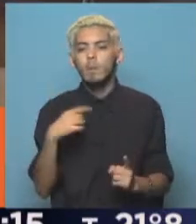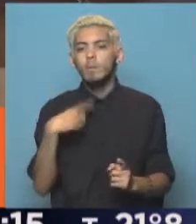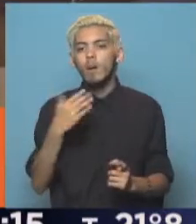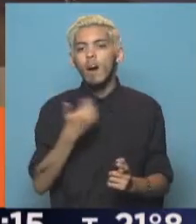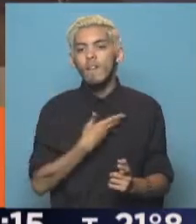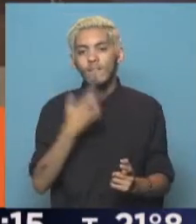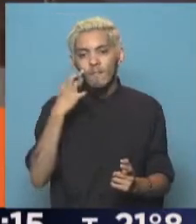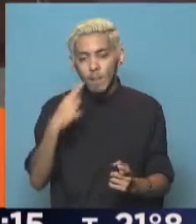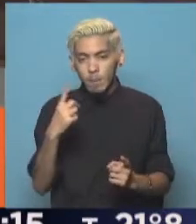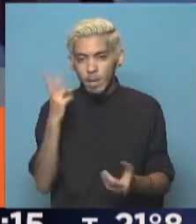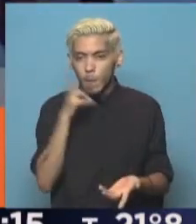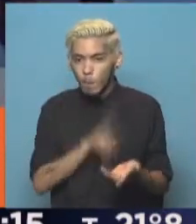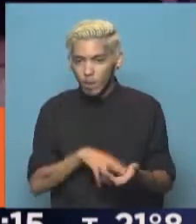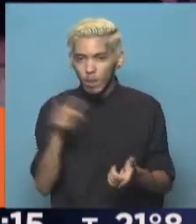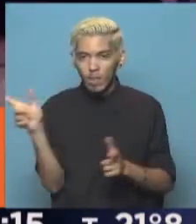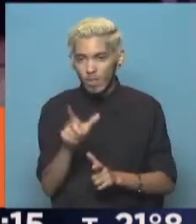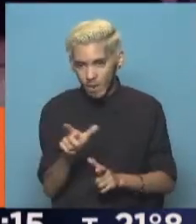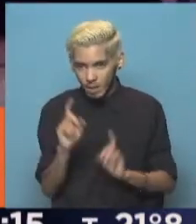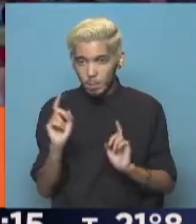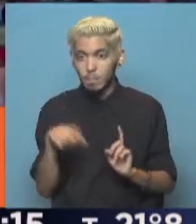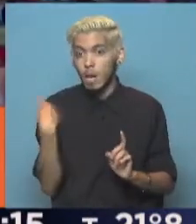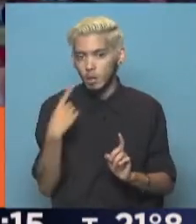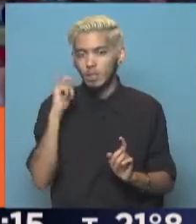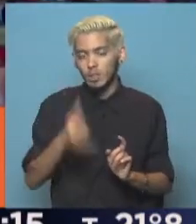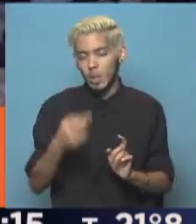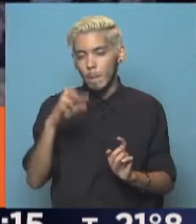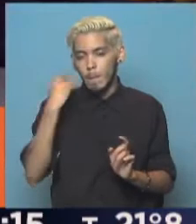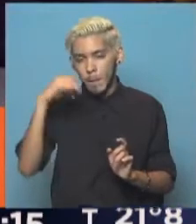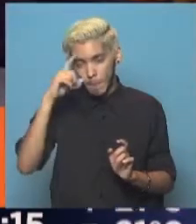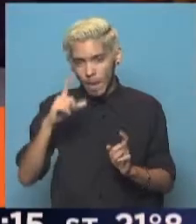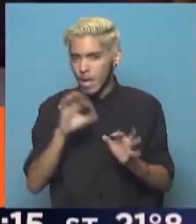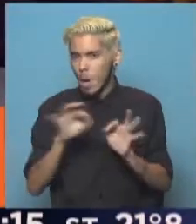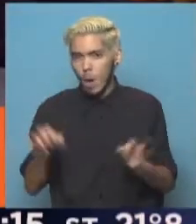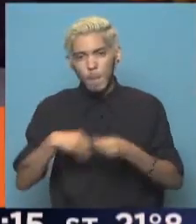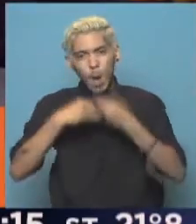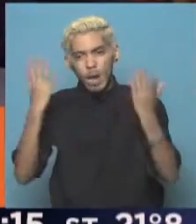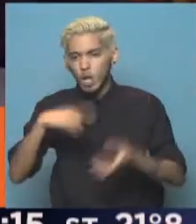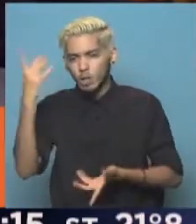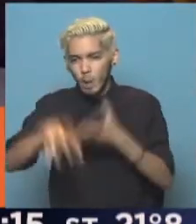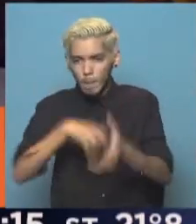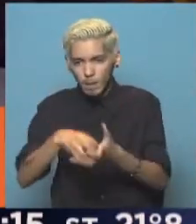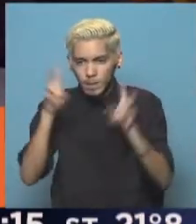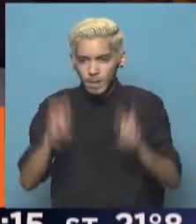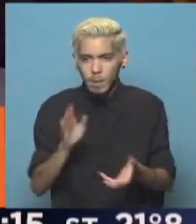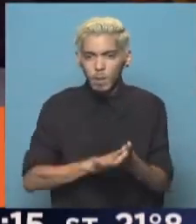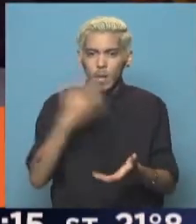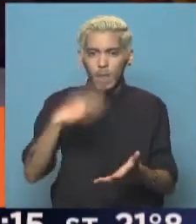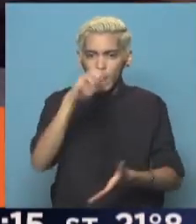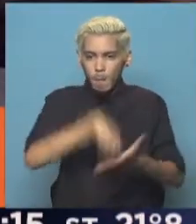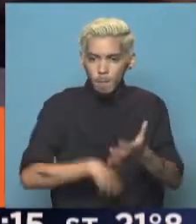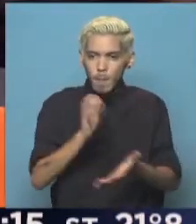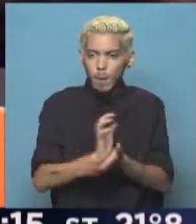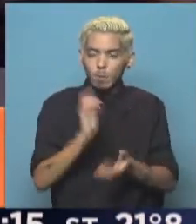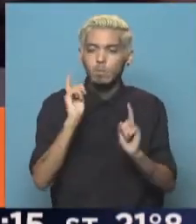que tienen impuestos diferenciados pero para nosotros siguen siendo pymes así que les compete lo mismo que para cualquier otra empresa en términos de que se tiene que registrar como